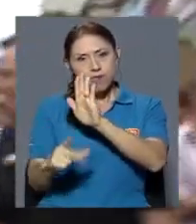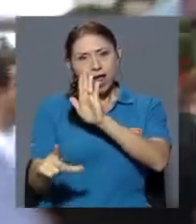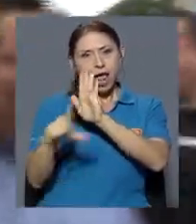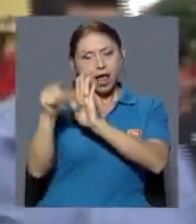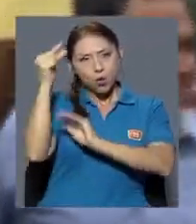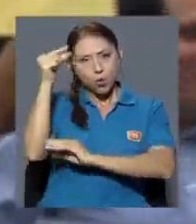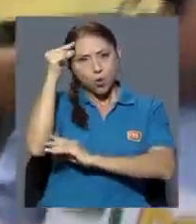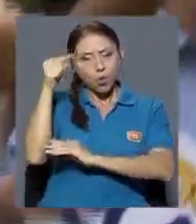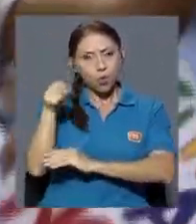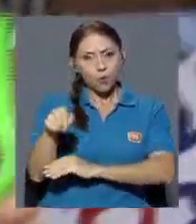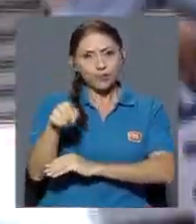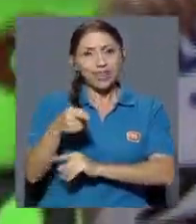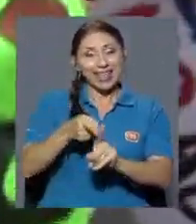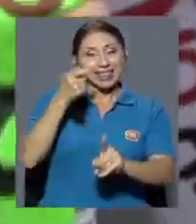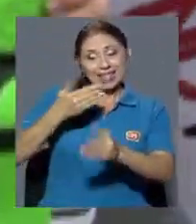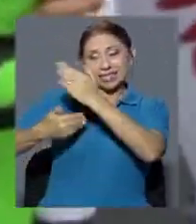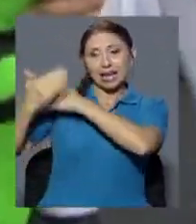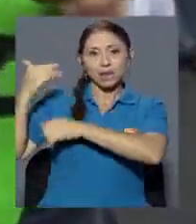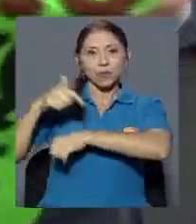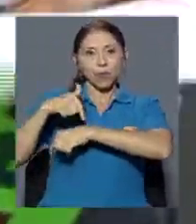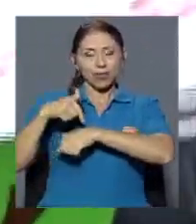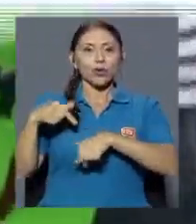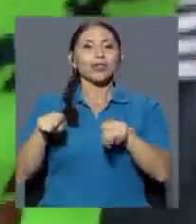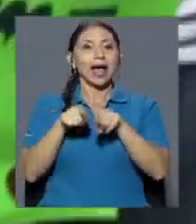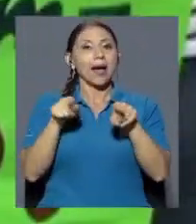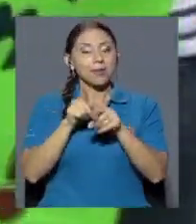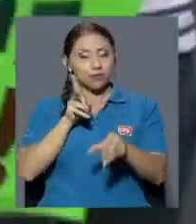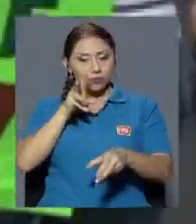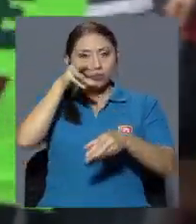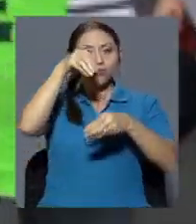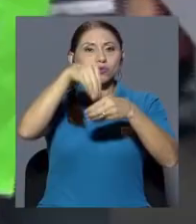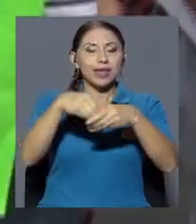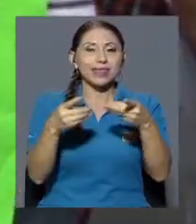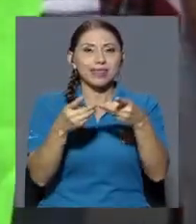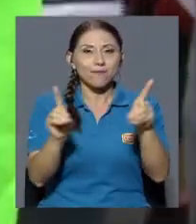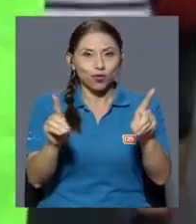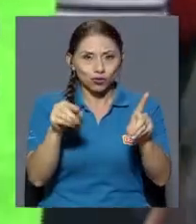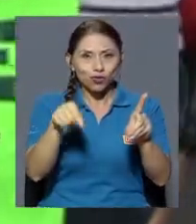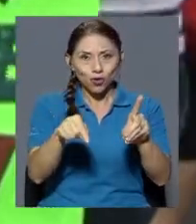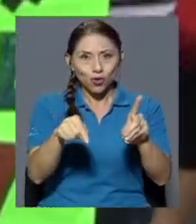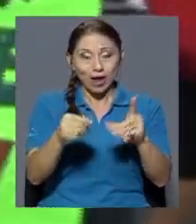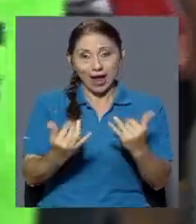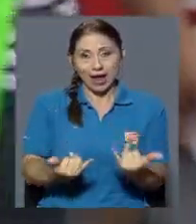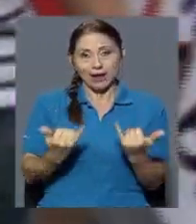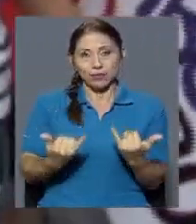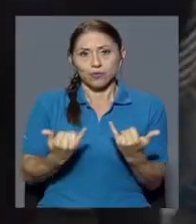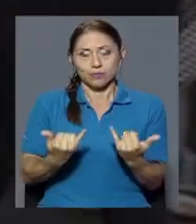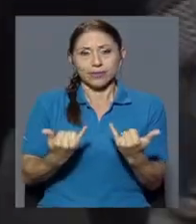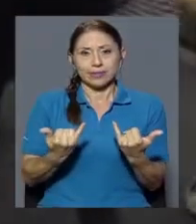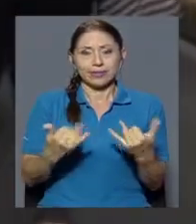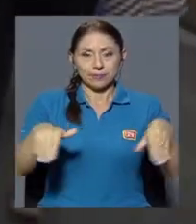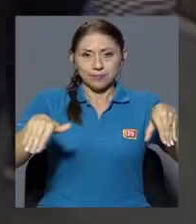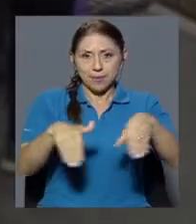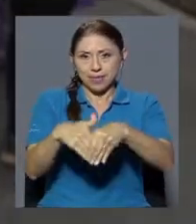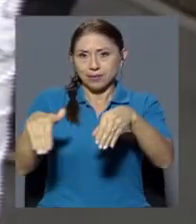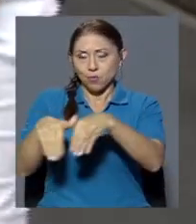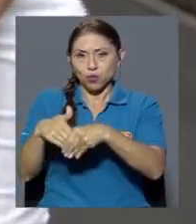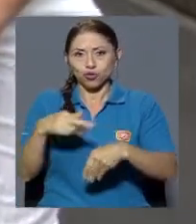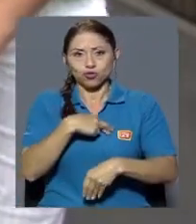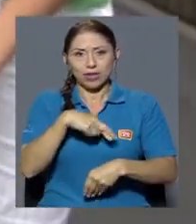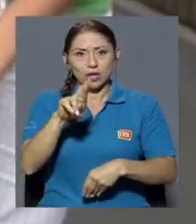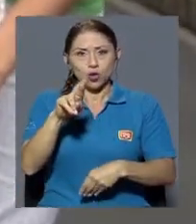desde ese momento incluso se incorporó la figura del divorcio que de hecho actualmente en los matrimonios religiosos